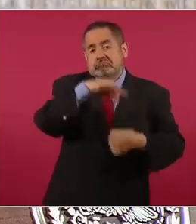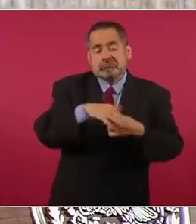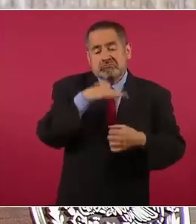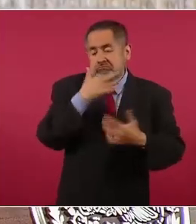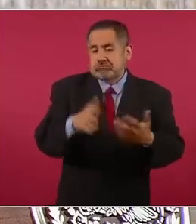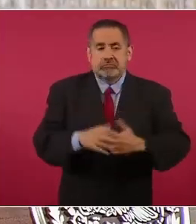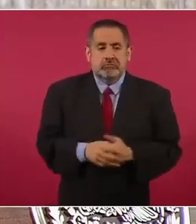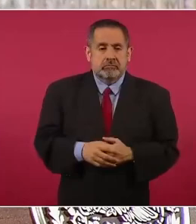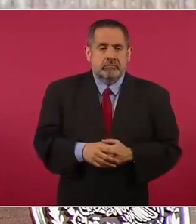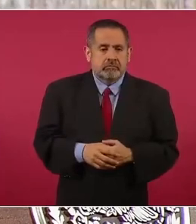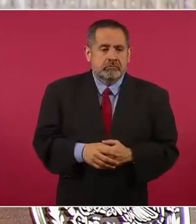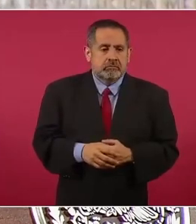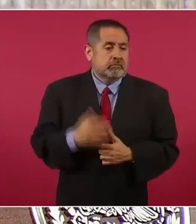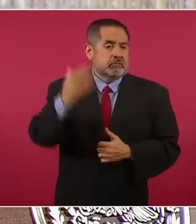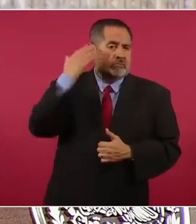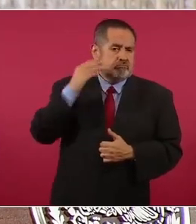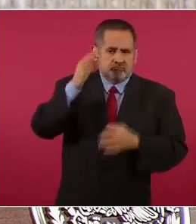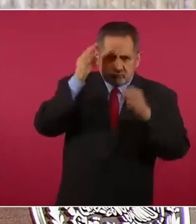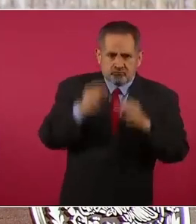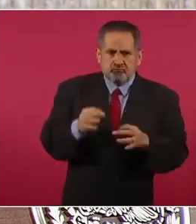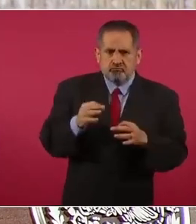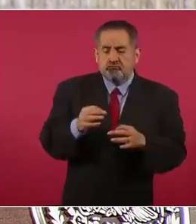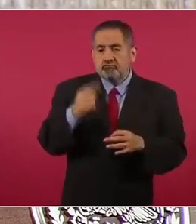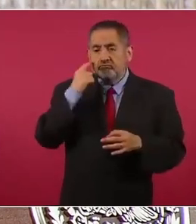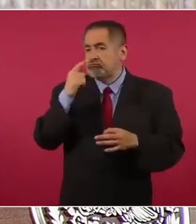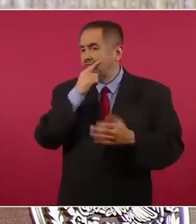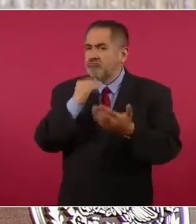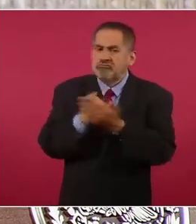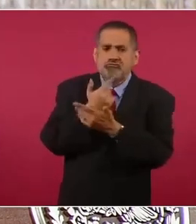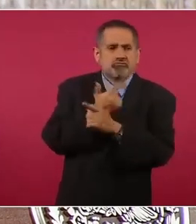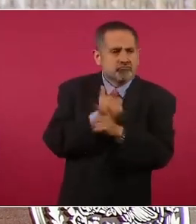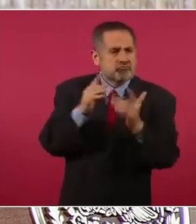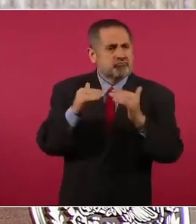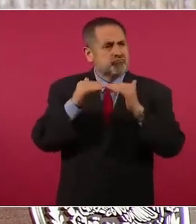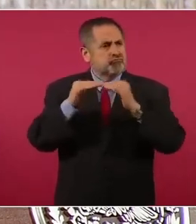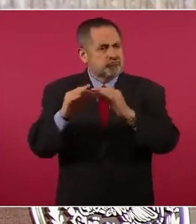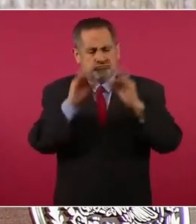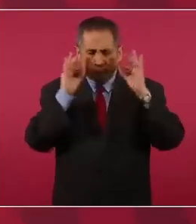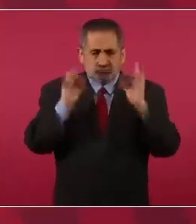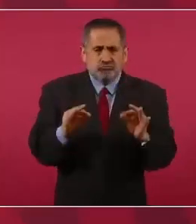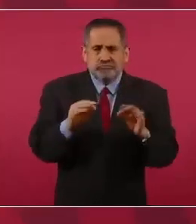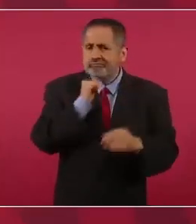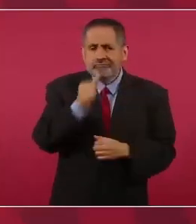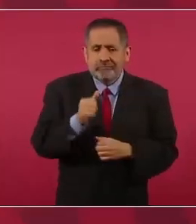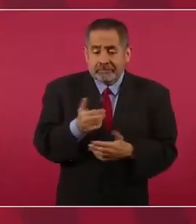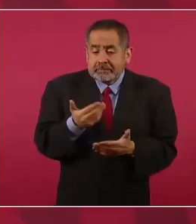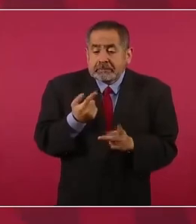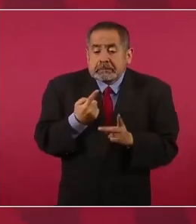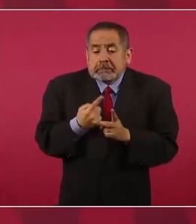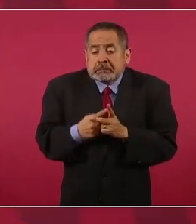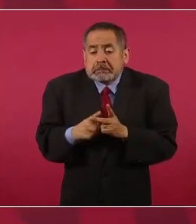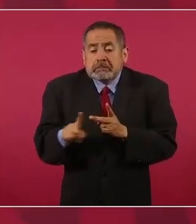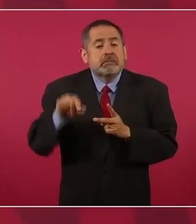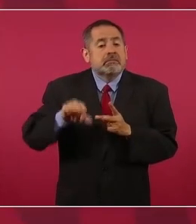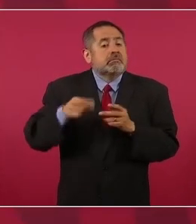nunca ha habido democracia. Es hasta ahora que empiezan a darse los primeros pasos.